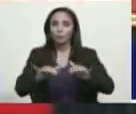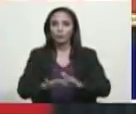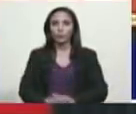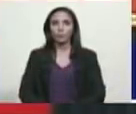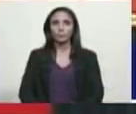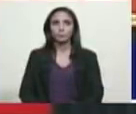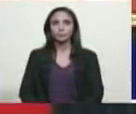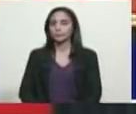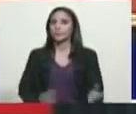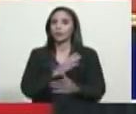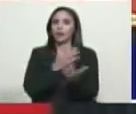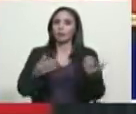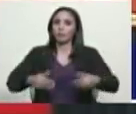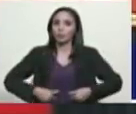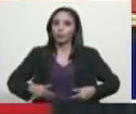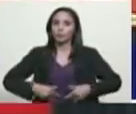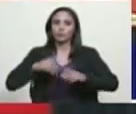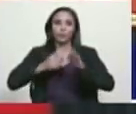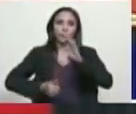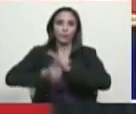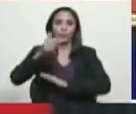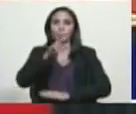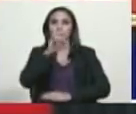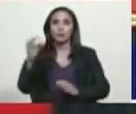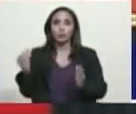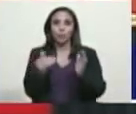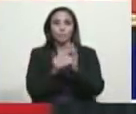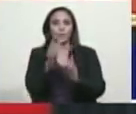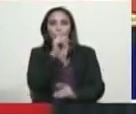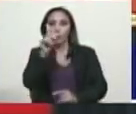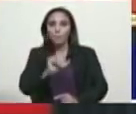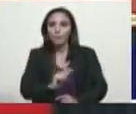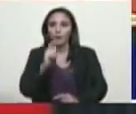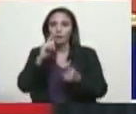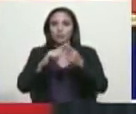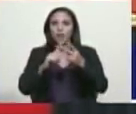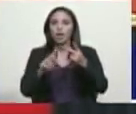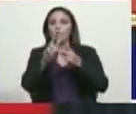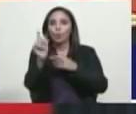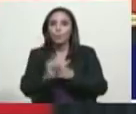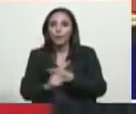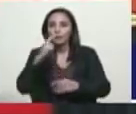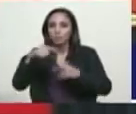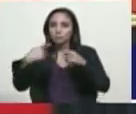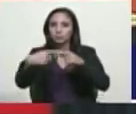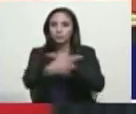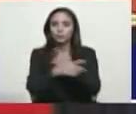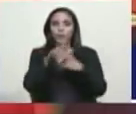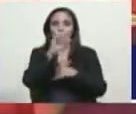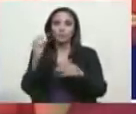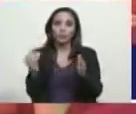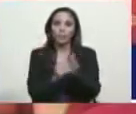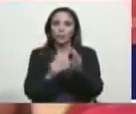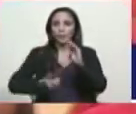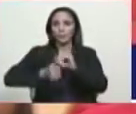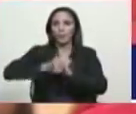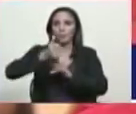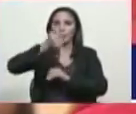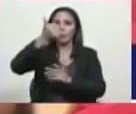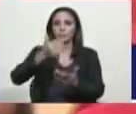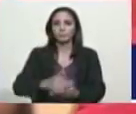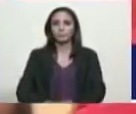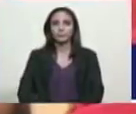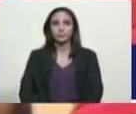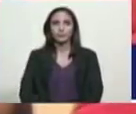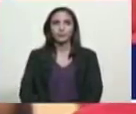¿Y por qué no hacemos un esfuerzo para que sean 300.000 dentro de un mes, dentro de dos meses? ¿Ah? ¿Por qué no lo hacemos?